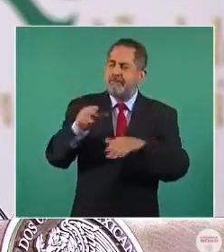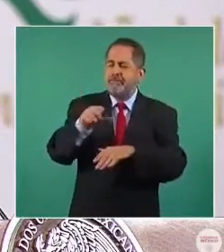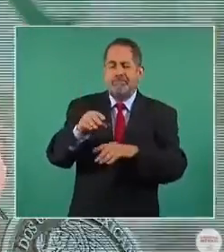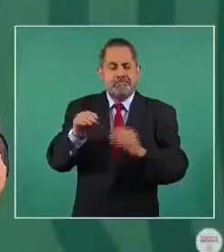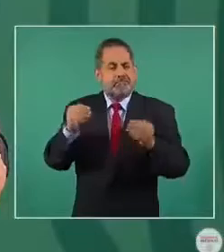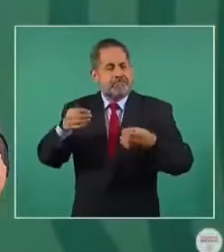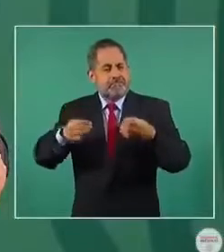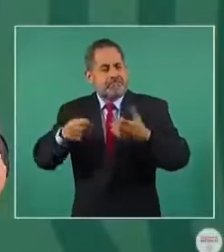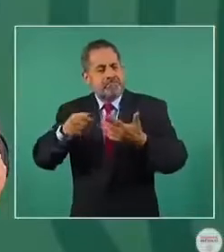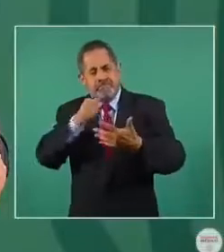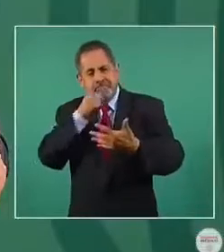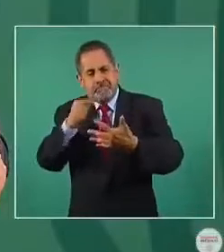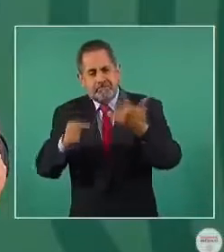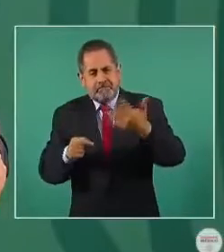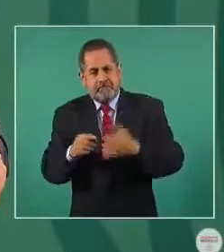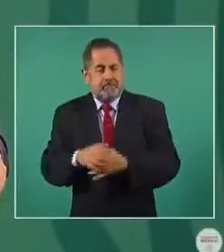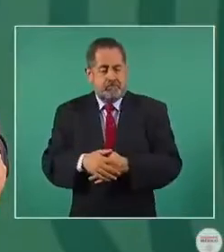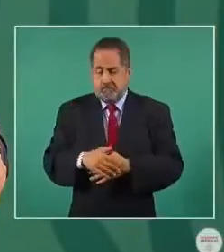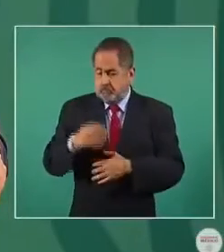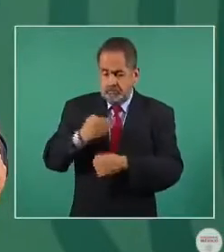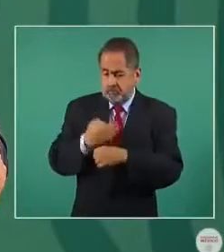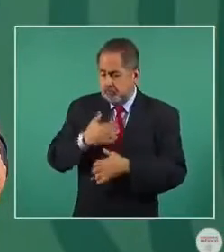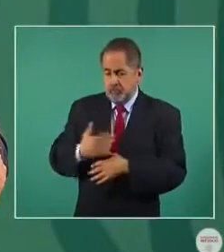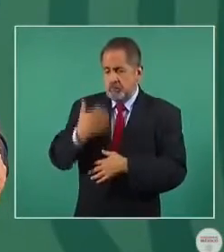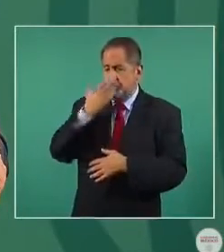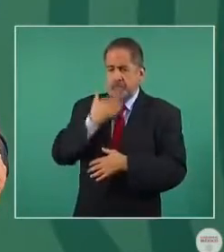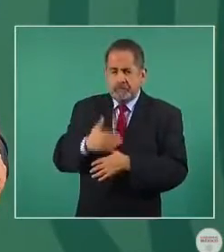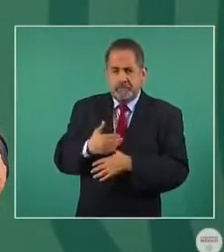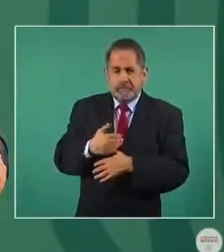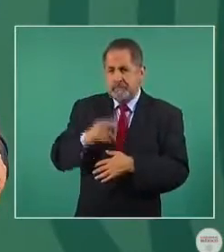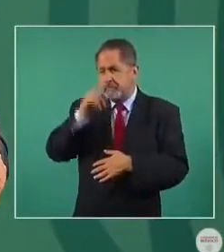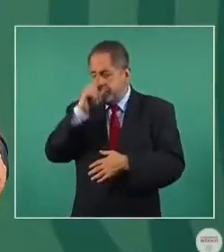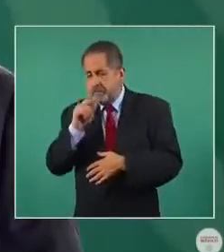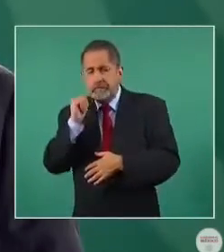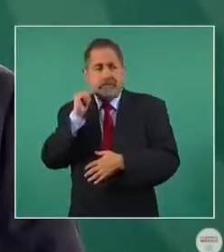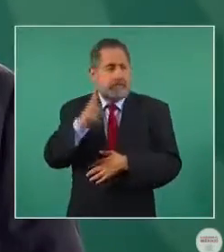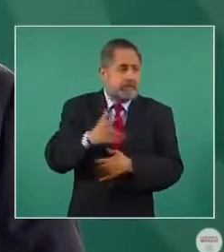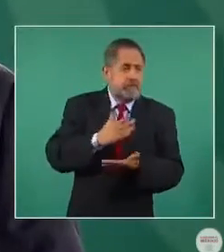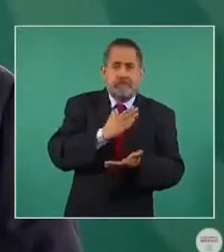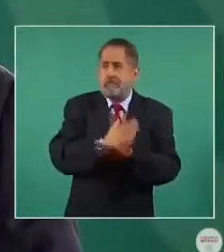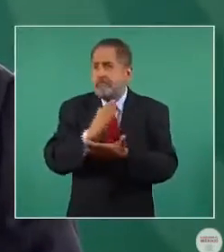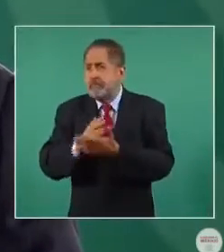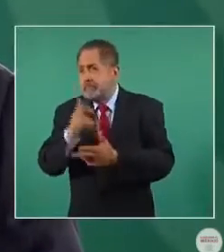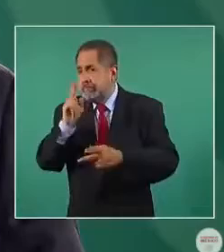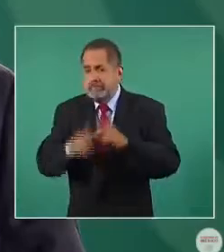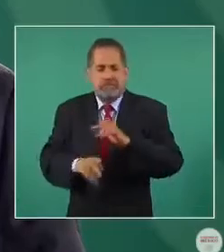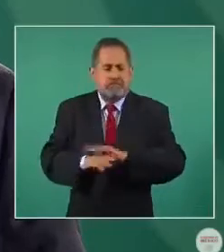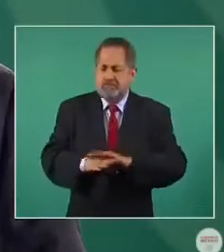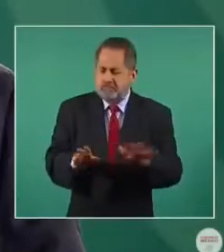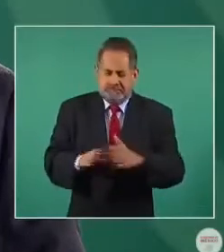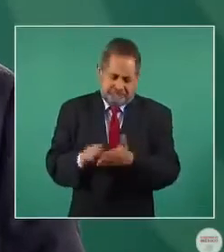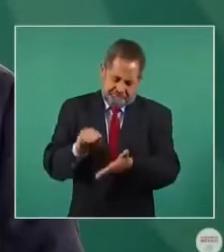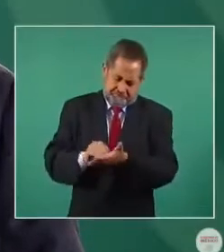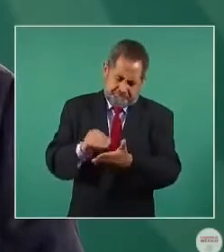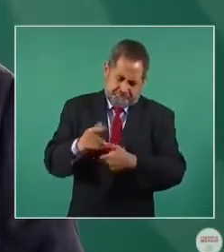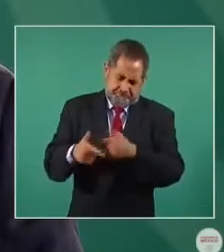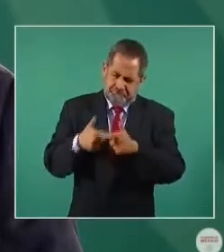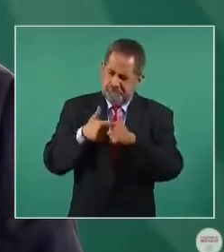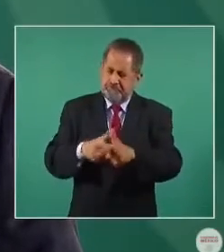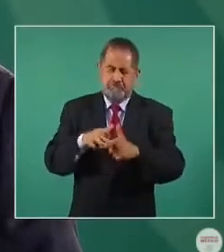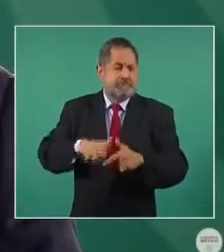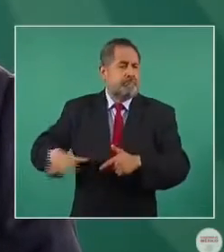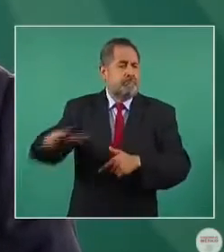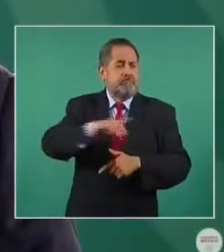que se quedan pendientes. No hay ningún asunto litigioso que detenga ninguna de las obras públicas importantes que está llevando a cabo el Gobierno de